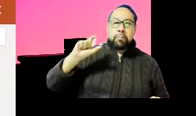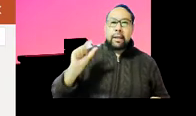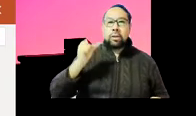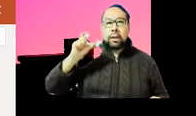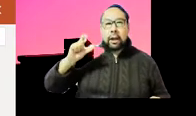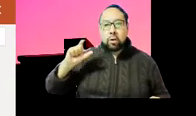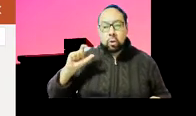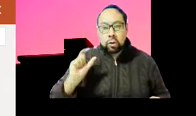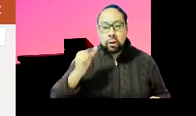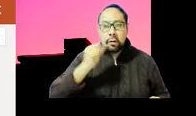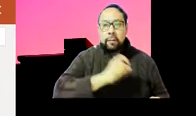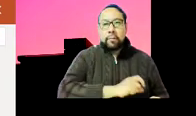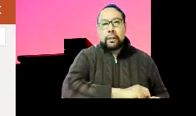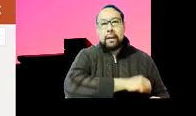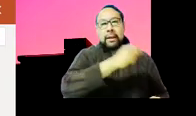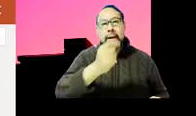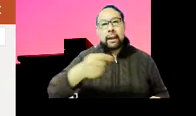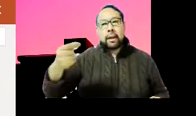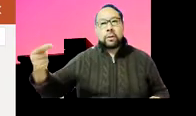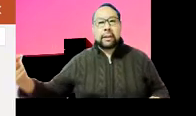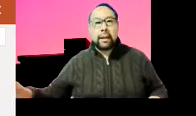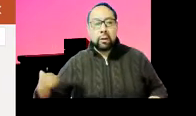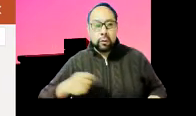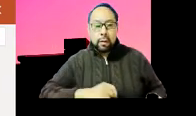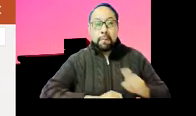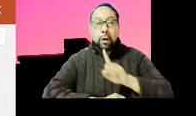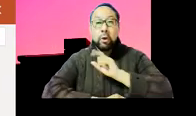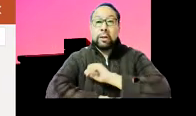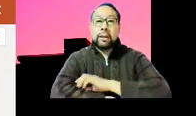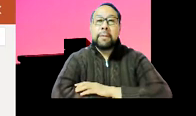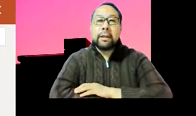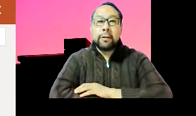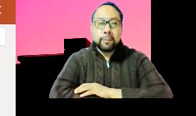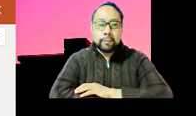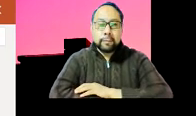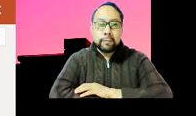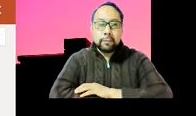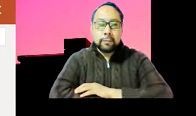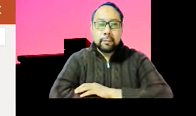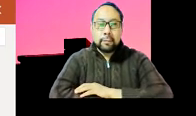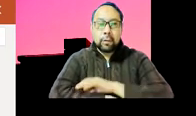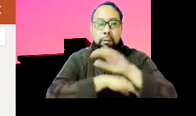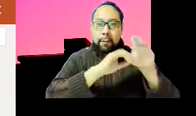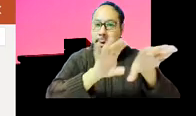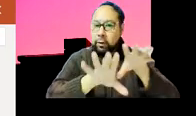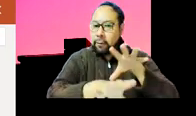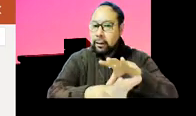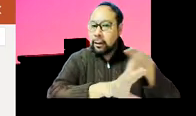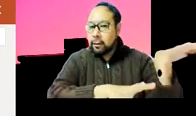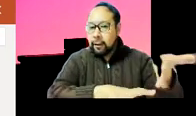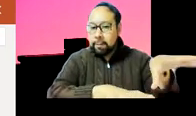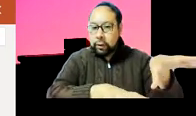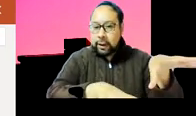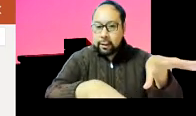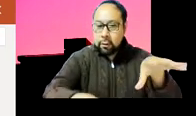falla dentro de la construcción del mensaje que nos está dando, pero no nos está mintiendo. Entonces, vamos a ver